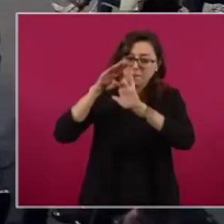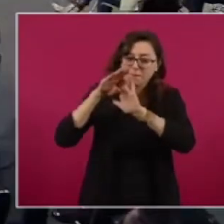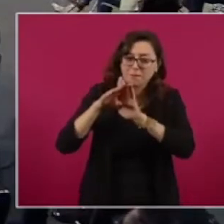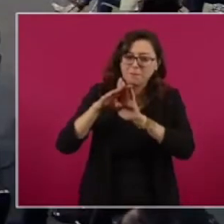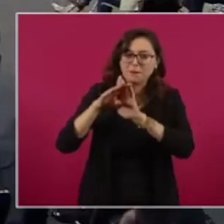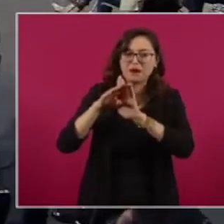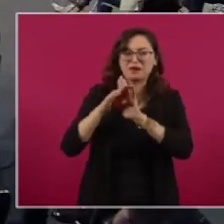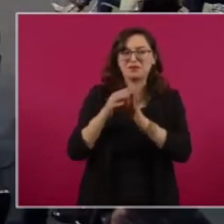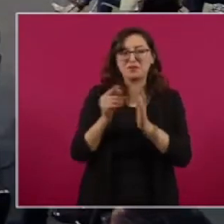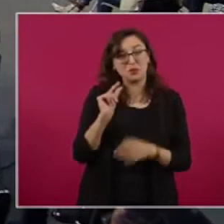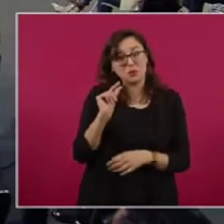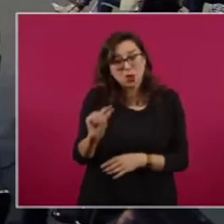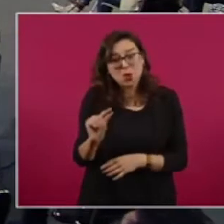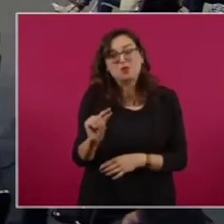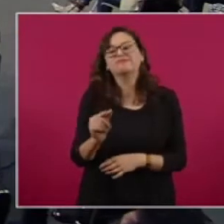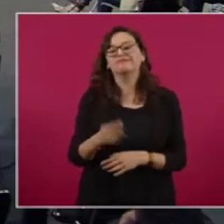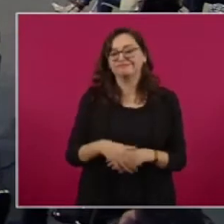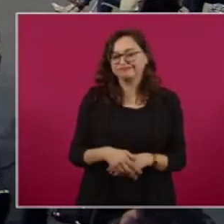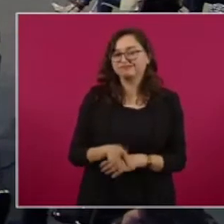leve,